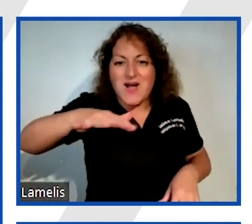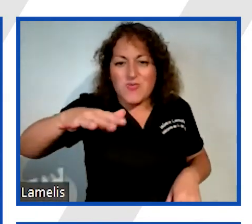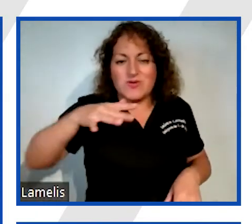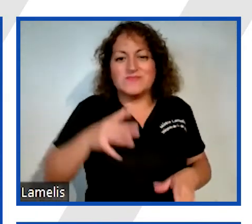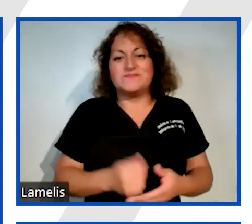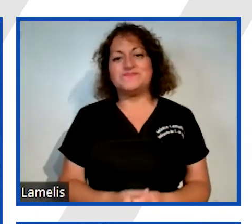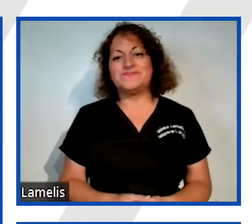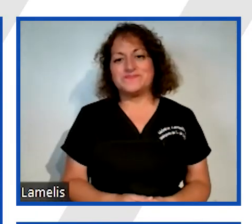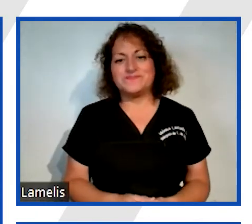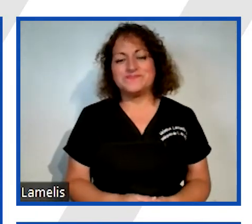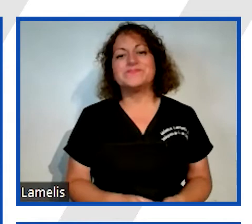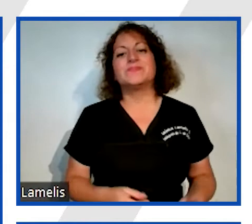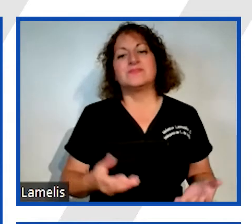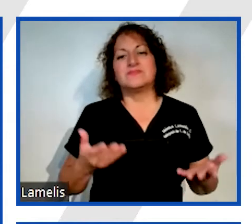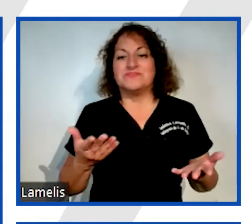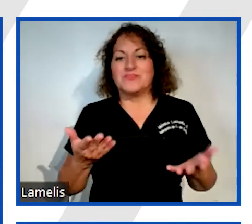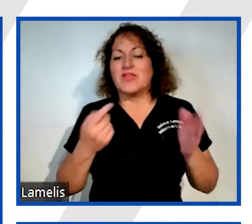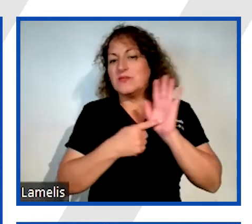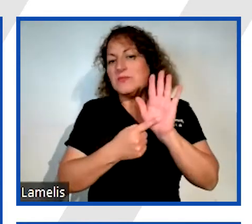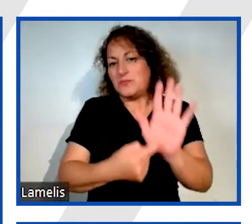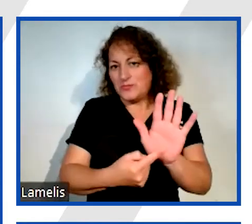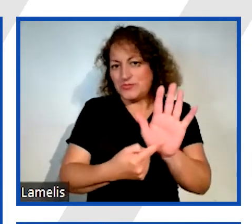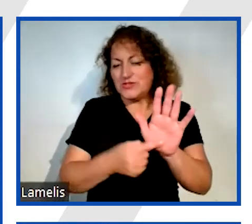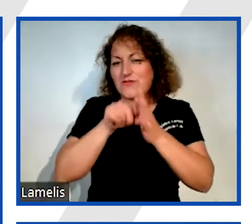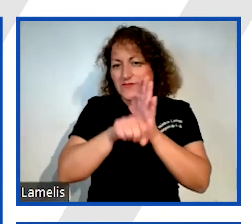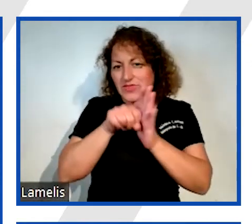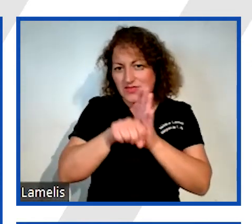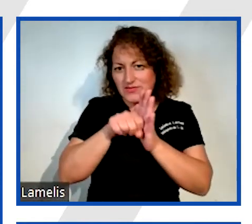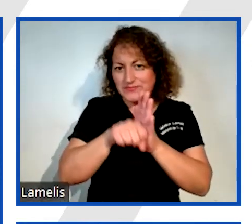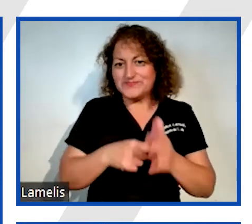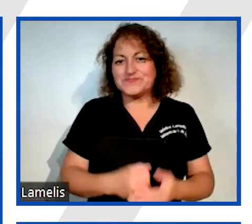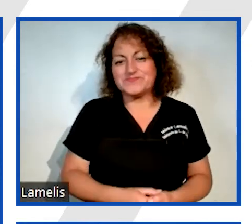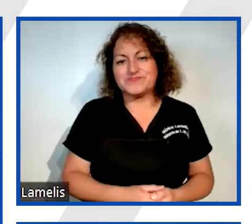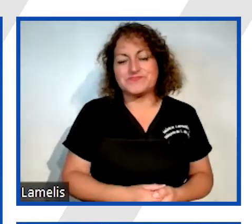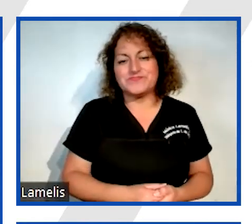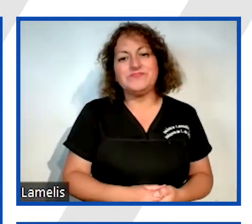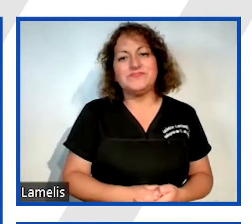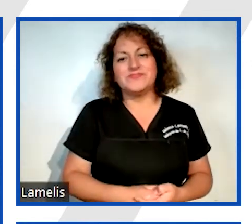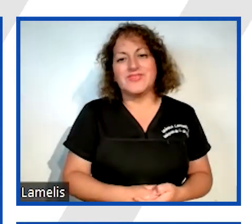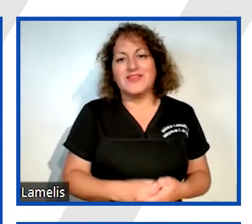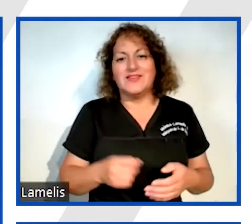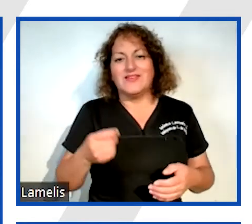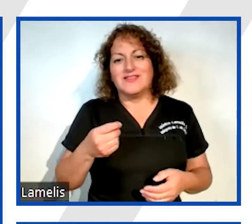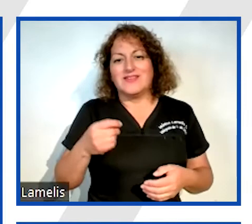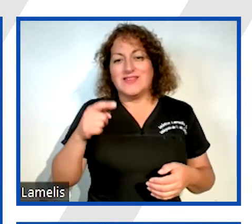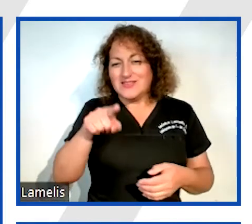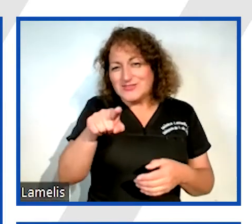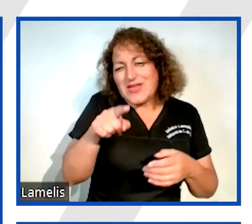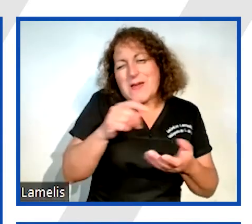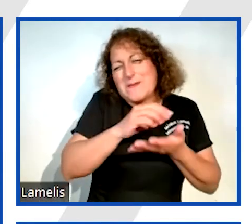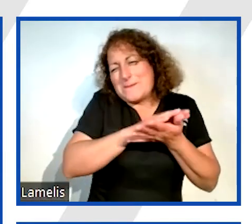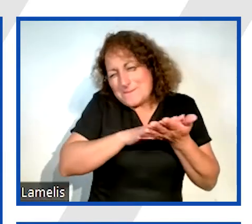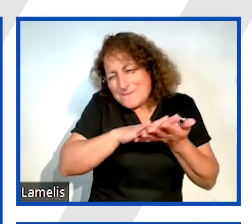y esto lo voy a mostrarles les voy a mostrar un vídeo que no tiene nada que ver con lo que con la explosión pero con la presión real pero esta es una